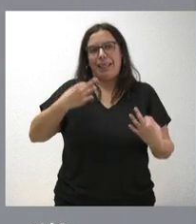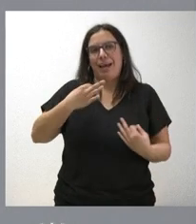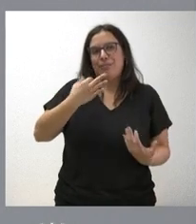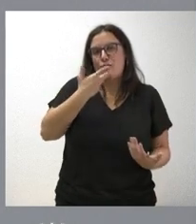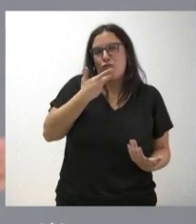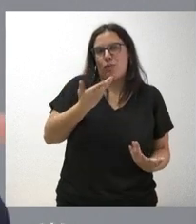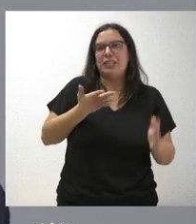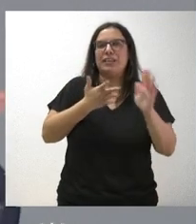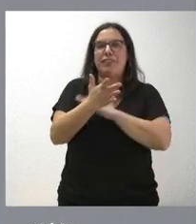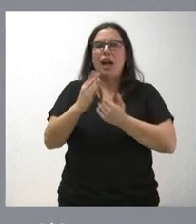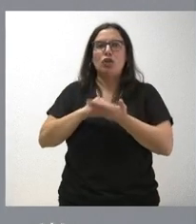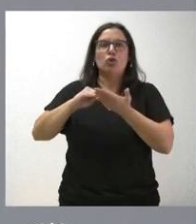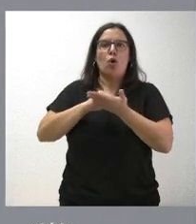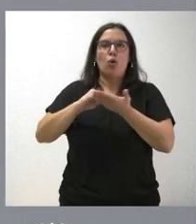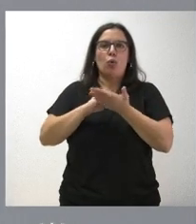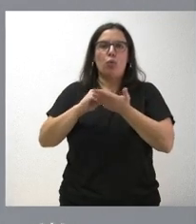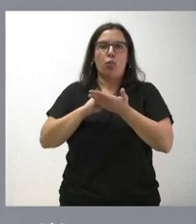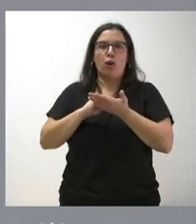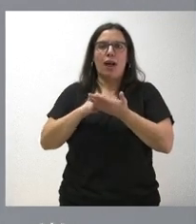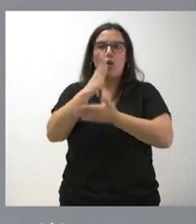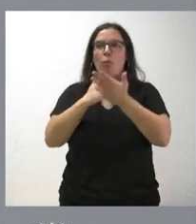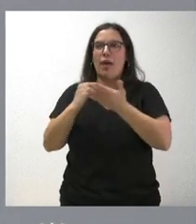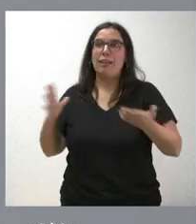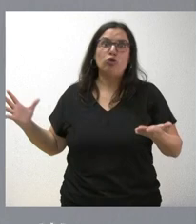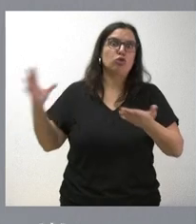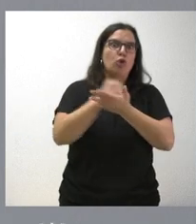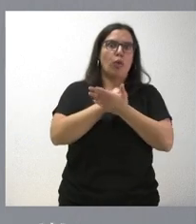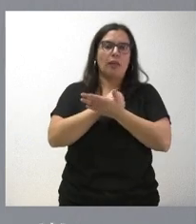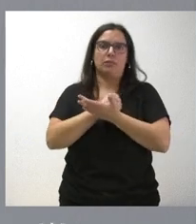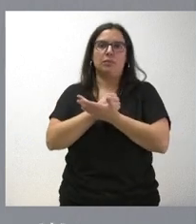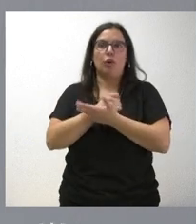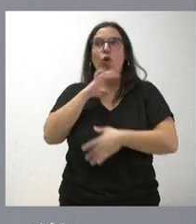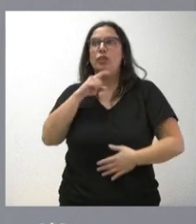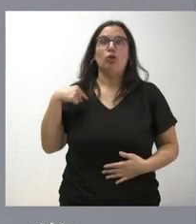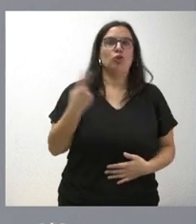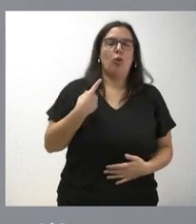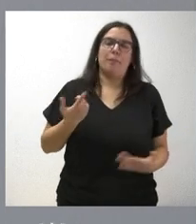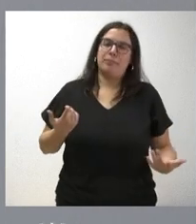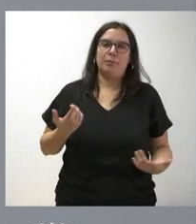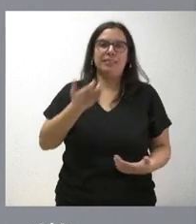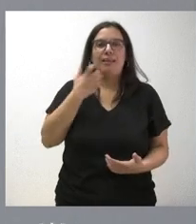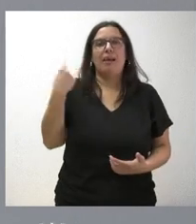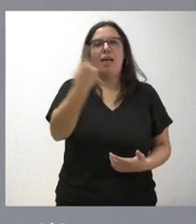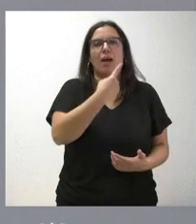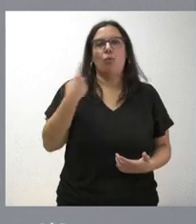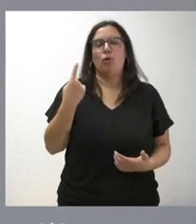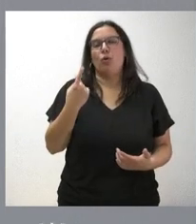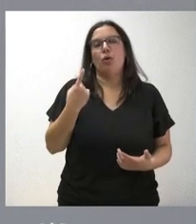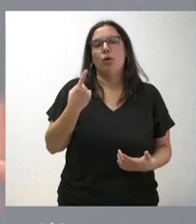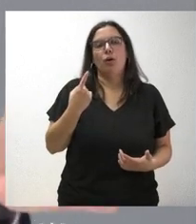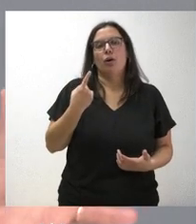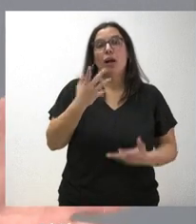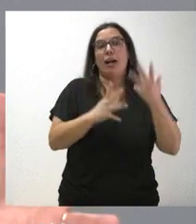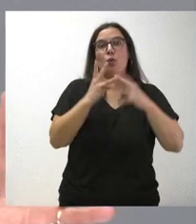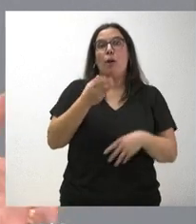comunidad no solucionen los problemas históricos que podemos tener de golpe si cada uno sacamos aquello que es lo óptimo pues seguramente no